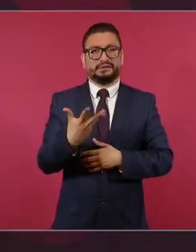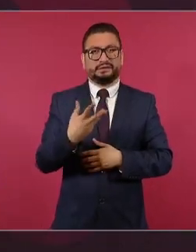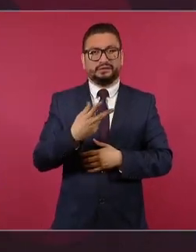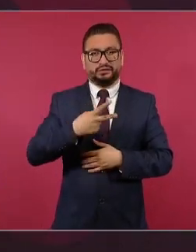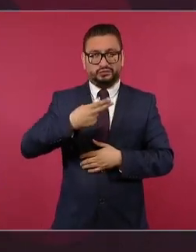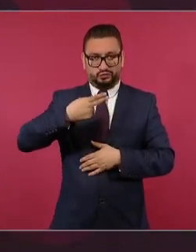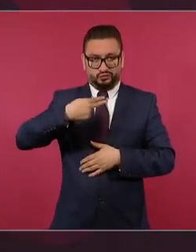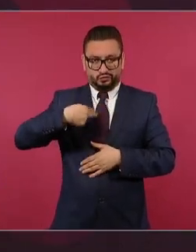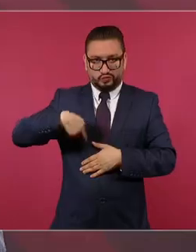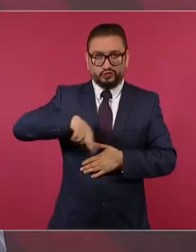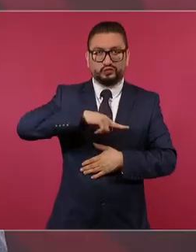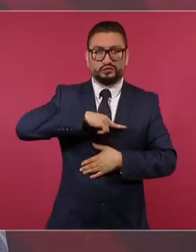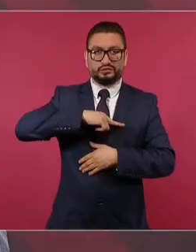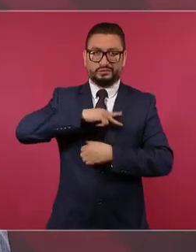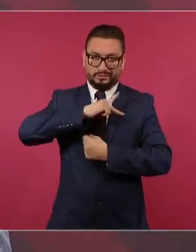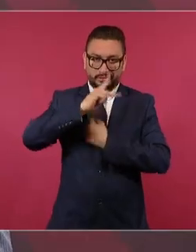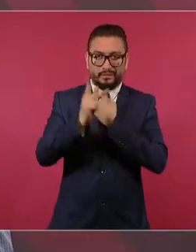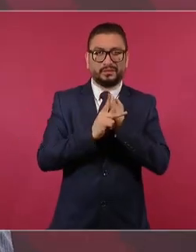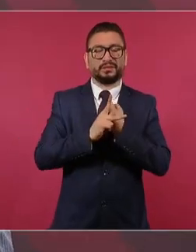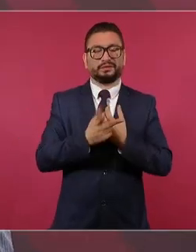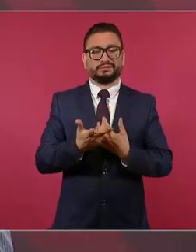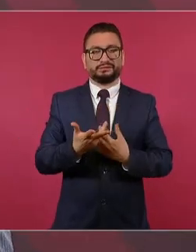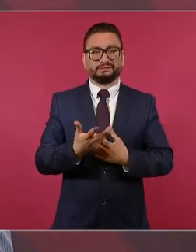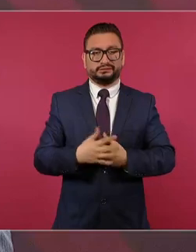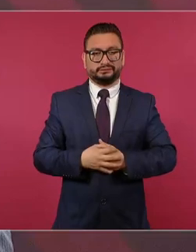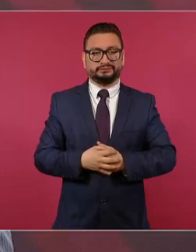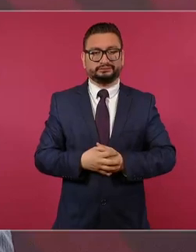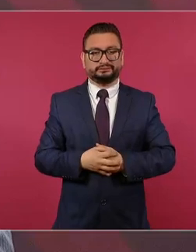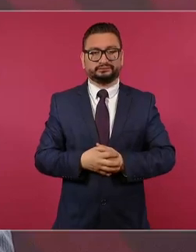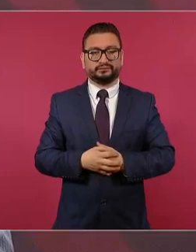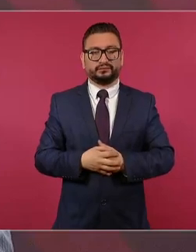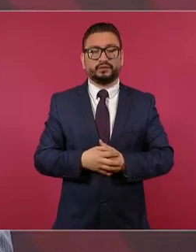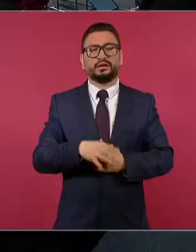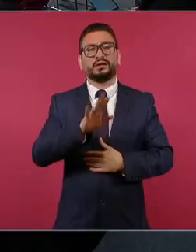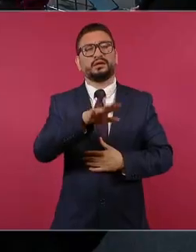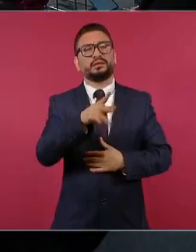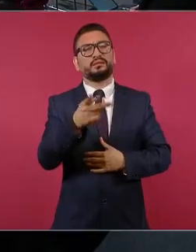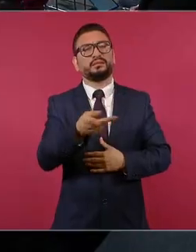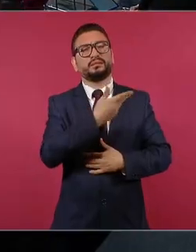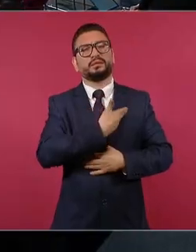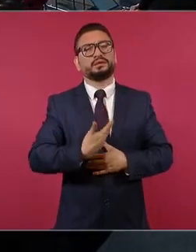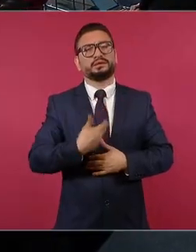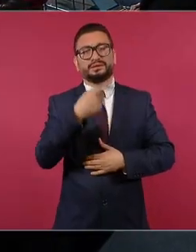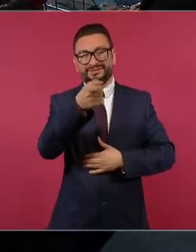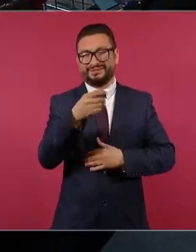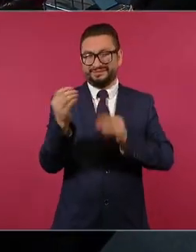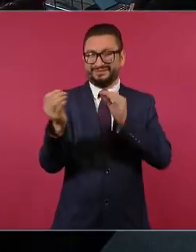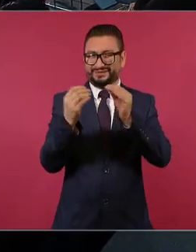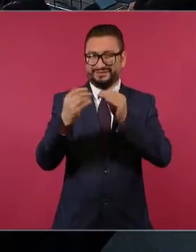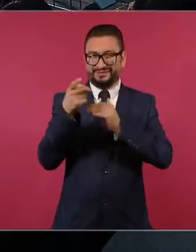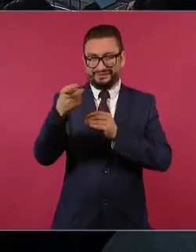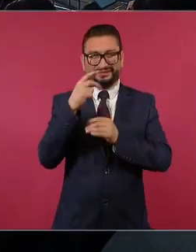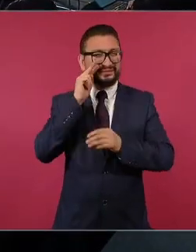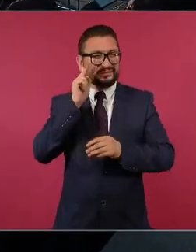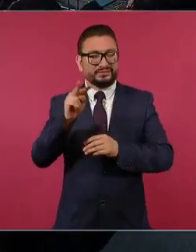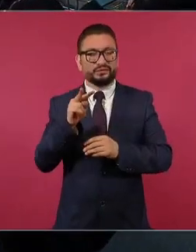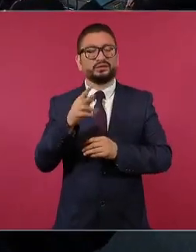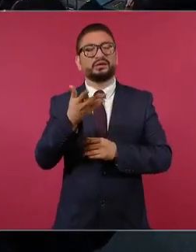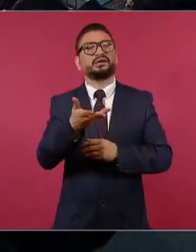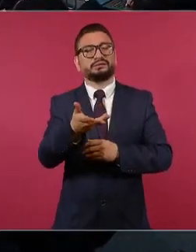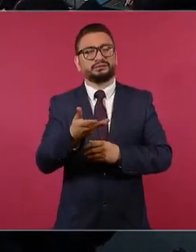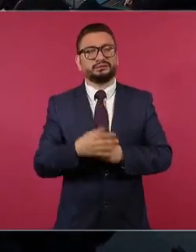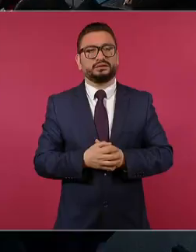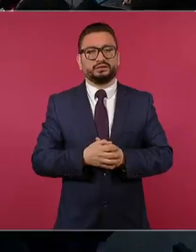nuestro país, nuestra patria. Presidente, y ya que habla del debate, bueno, la discusión que vio, ahora sí que,